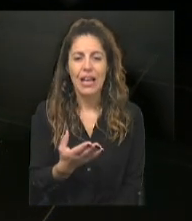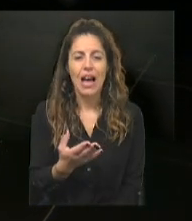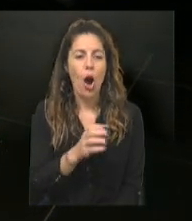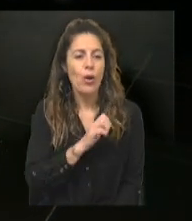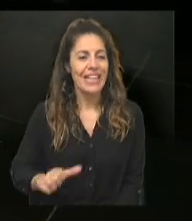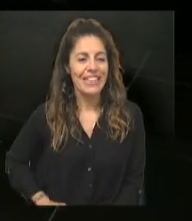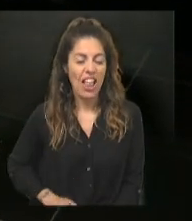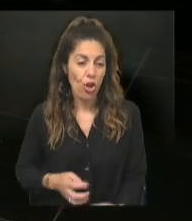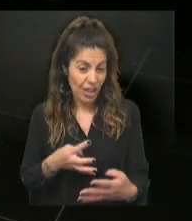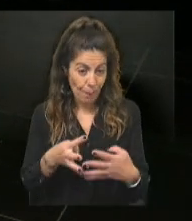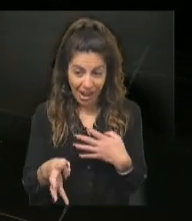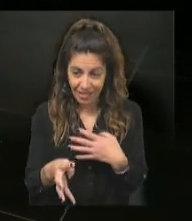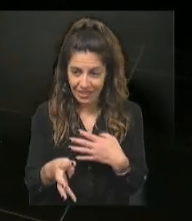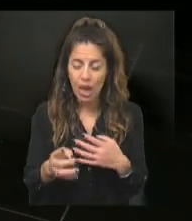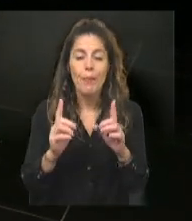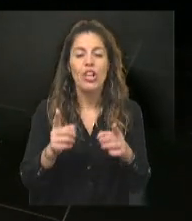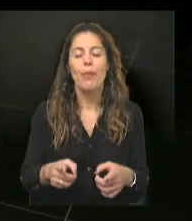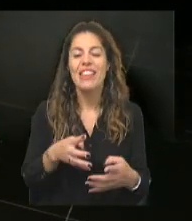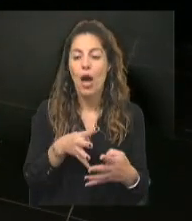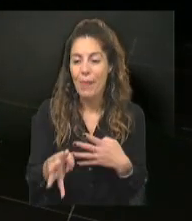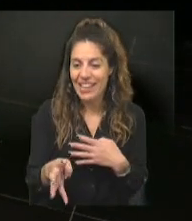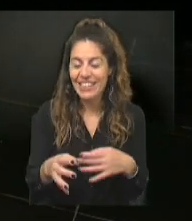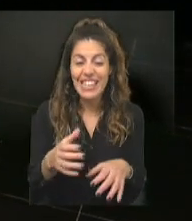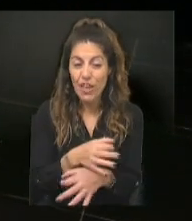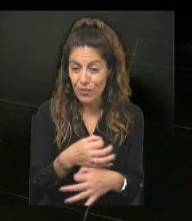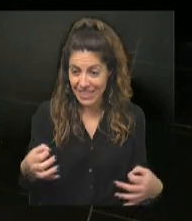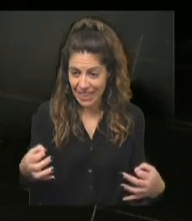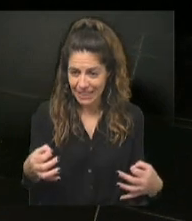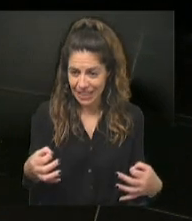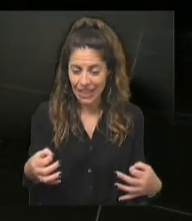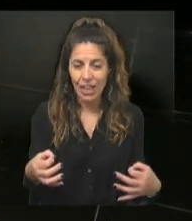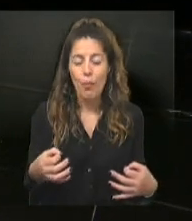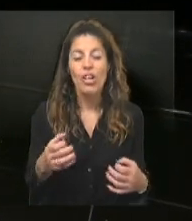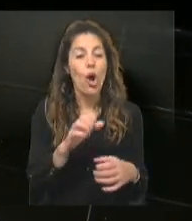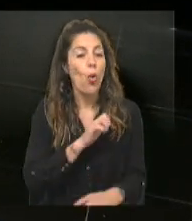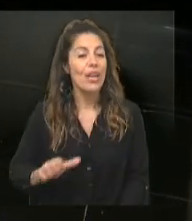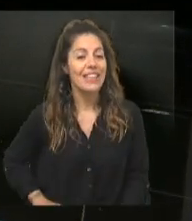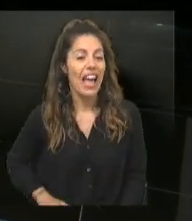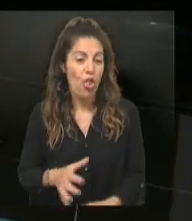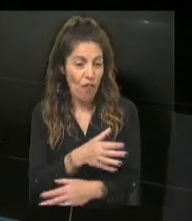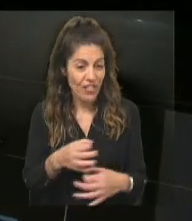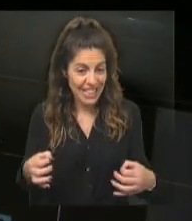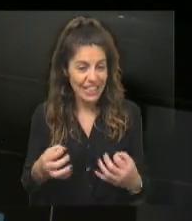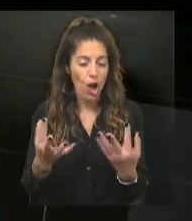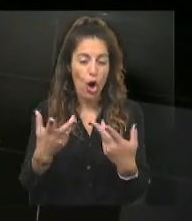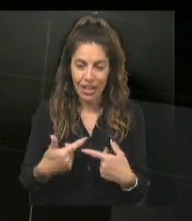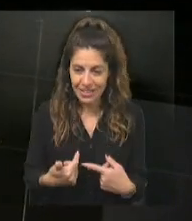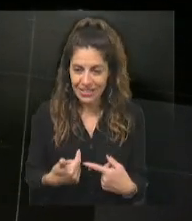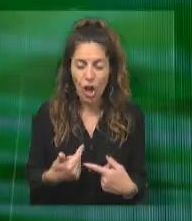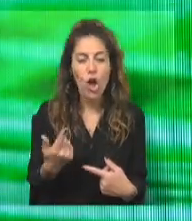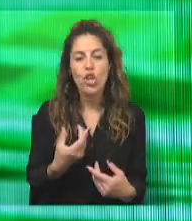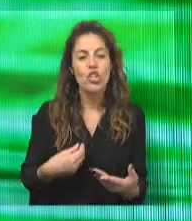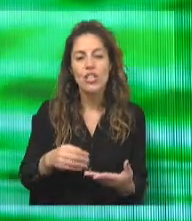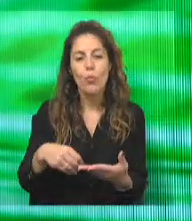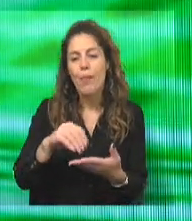transparente Pero además transparente y eficiente porque un estado eficiente organizado donde no se superponen